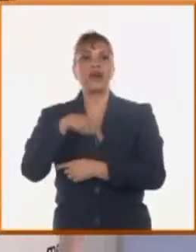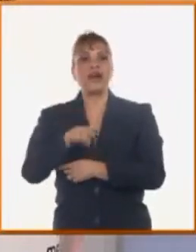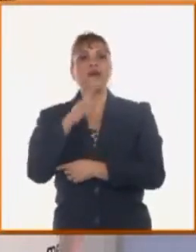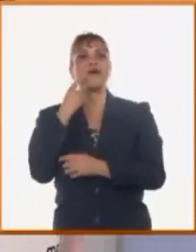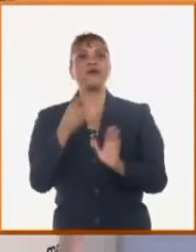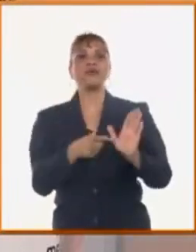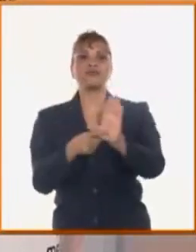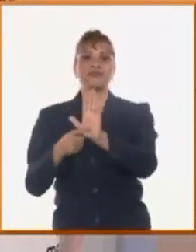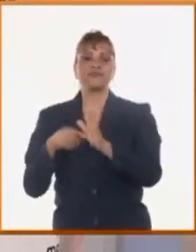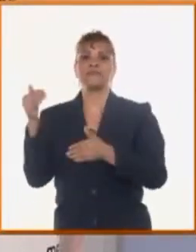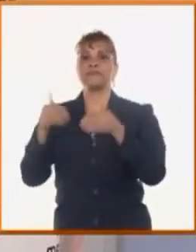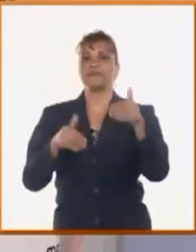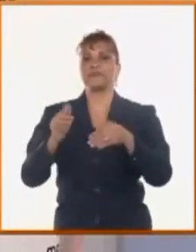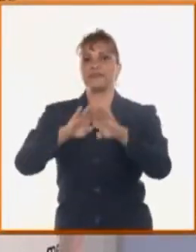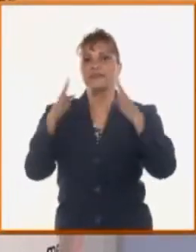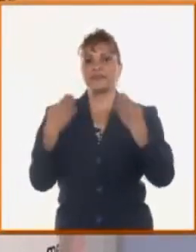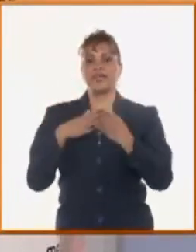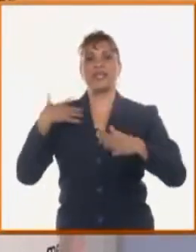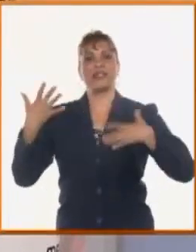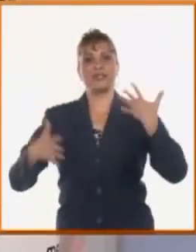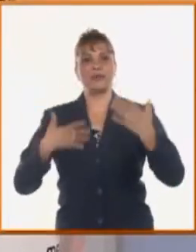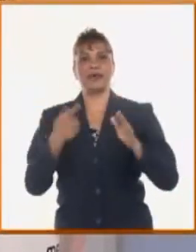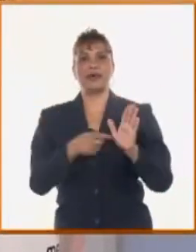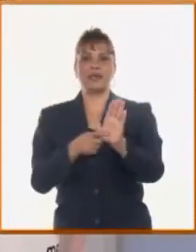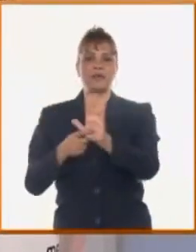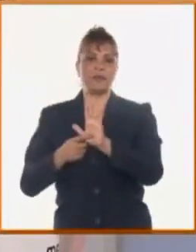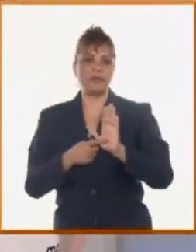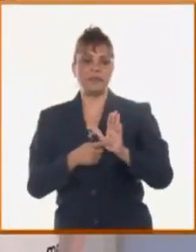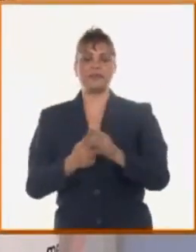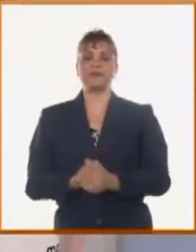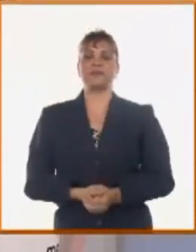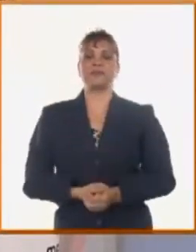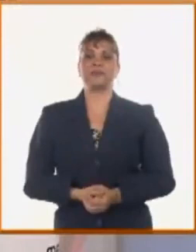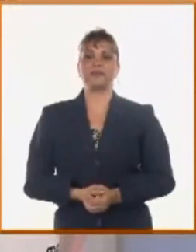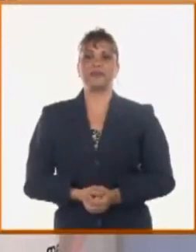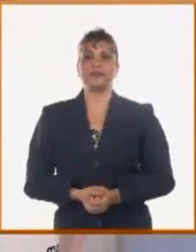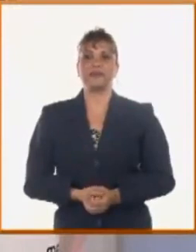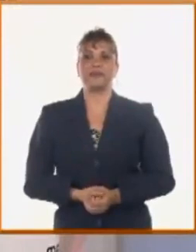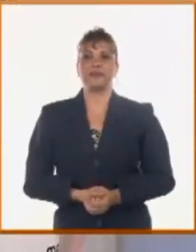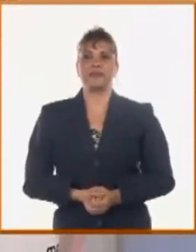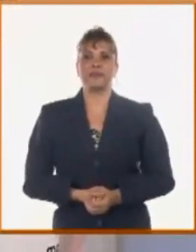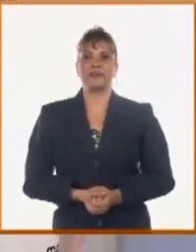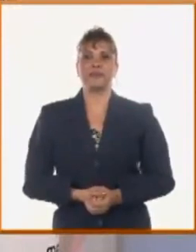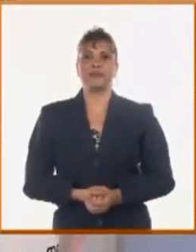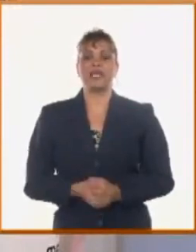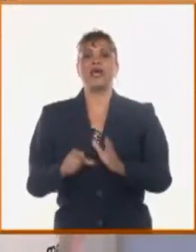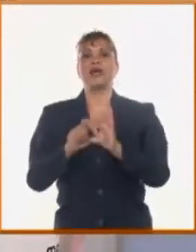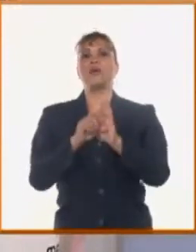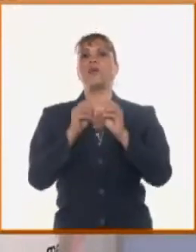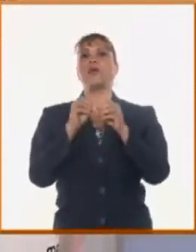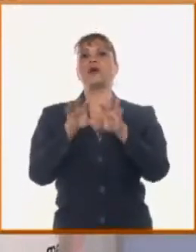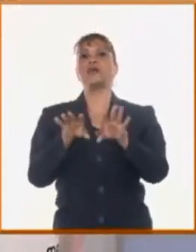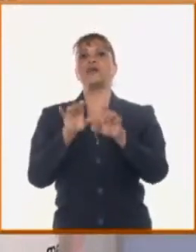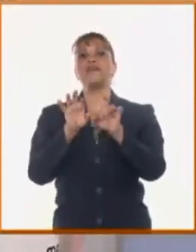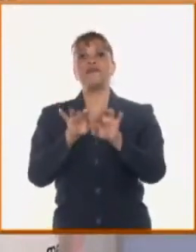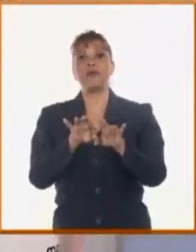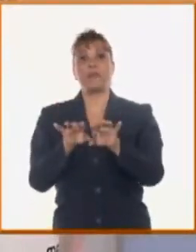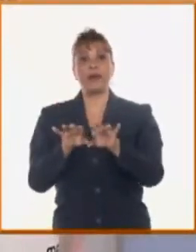presenciar y participar en las actividades que vamos a desarrollar. La convocatoria informática ha